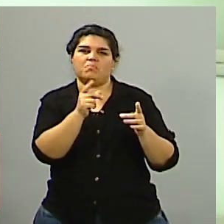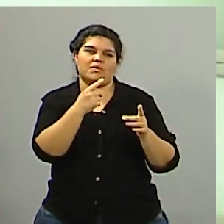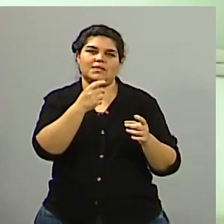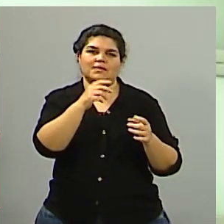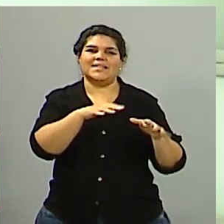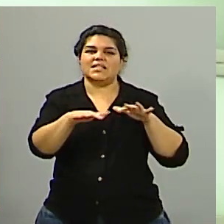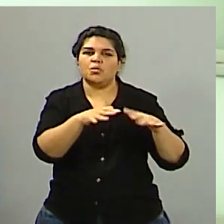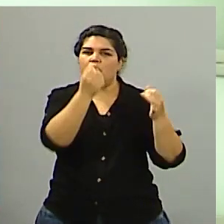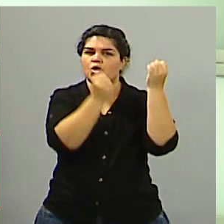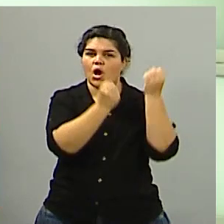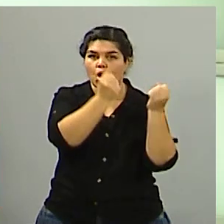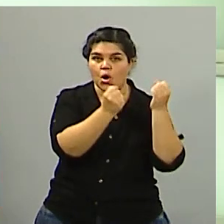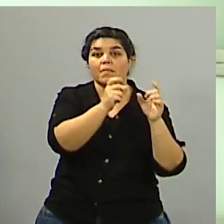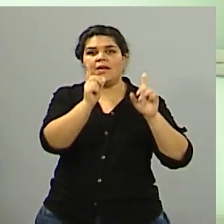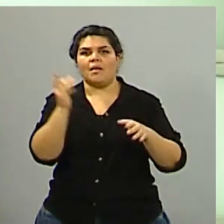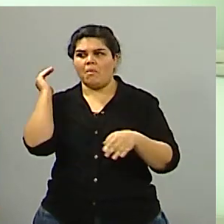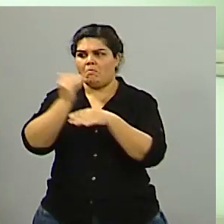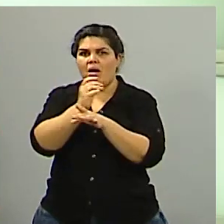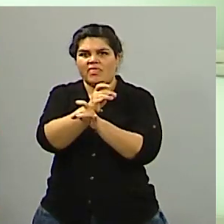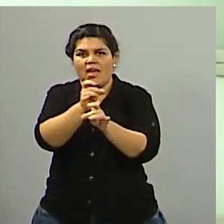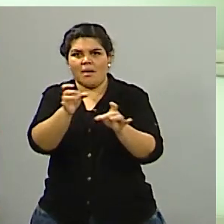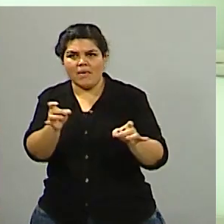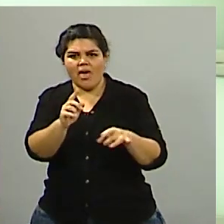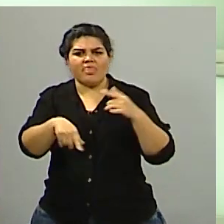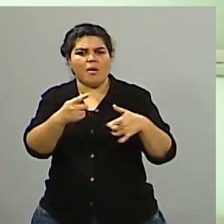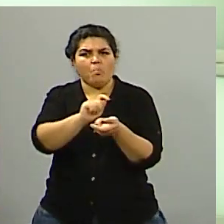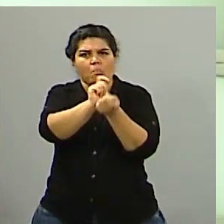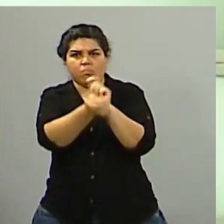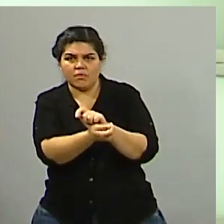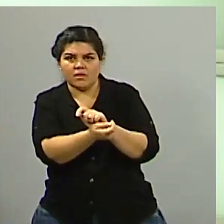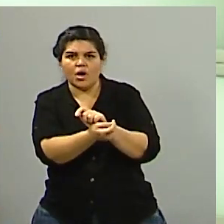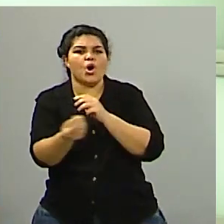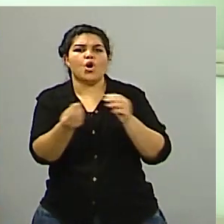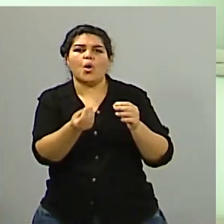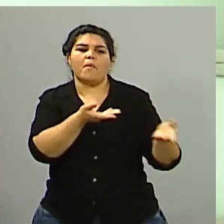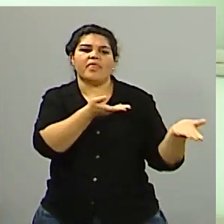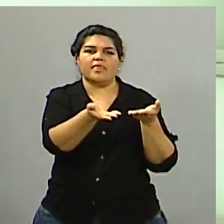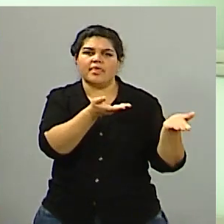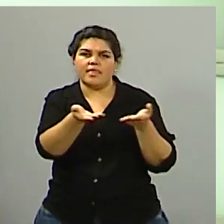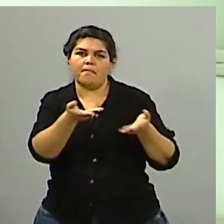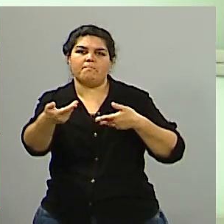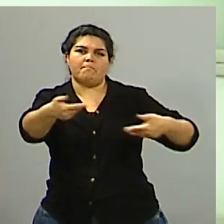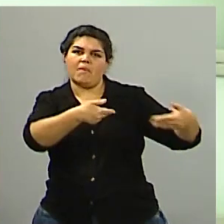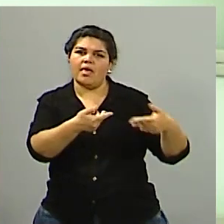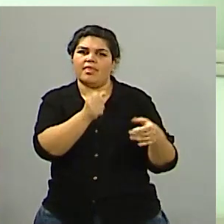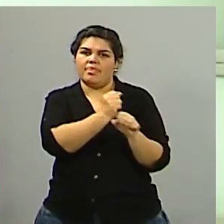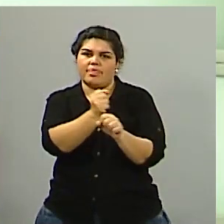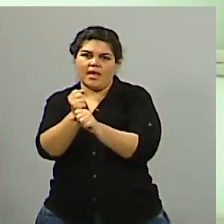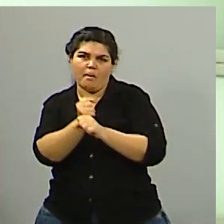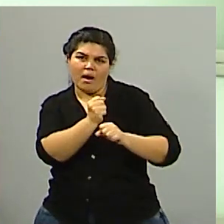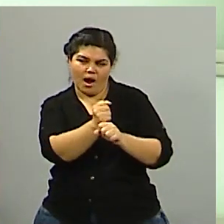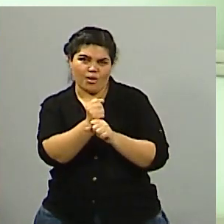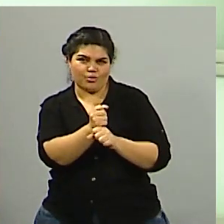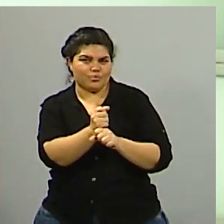de la pandemia también ha marcado una tendencia. ¿Cómo es la demanda? ¿Cómo es la respuesta a esa demanda de mano de obra en estos tiempos que